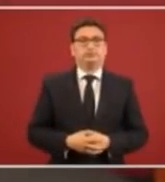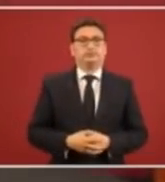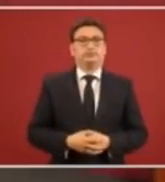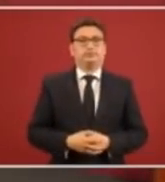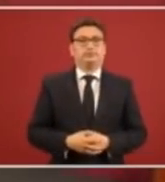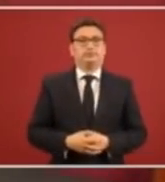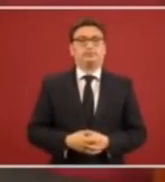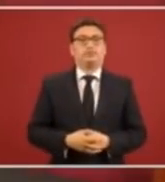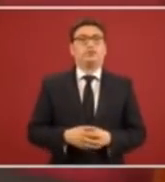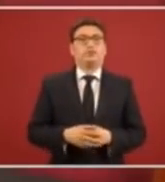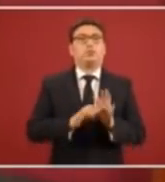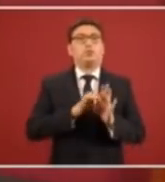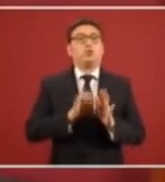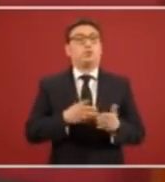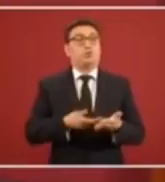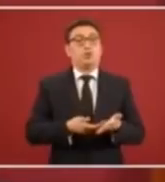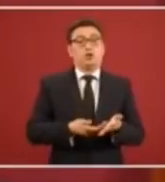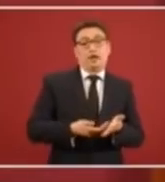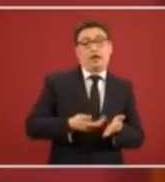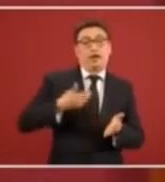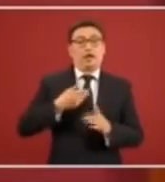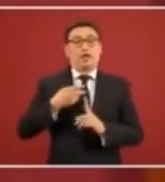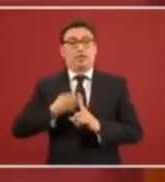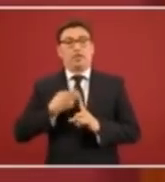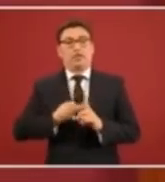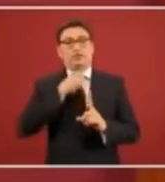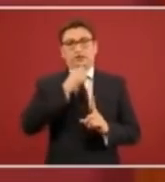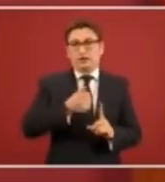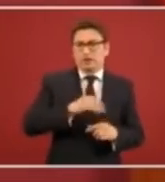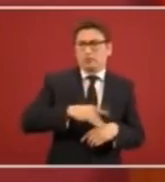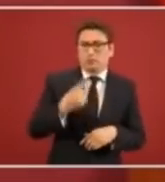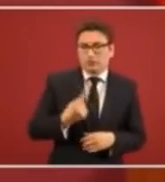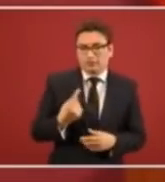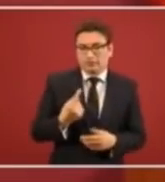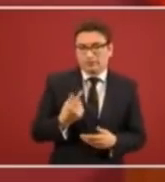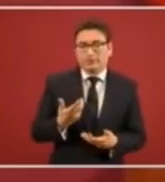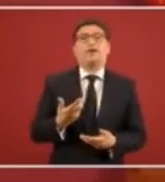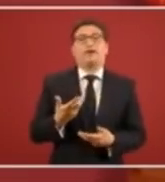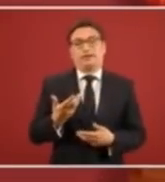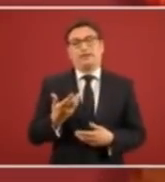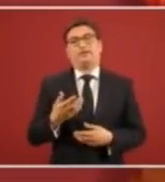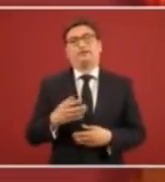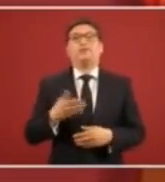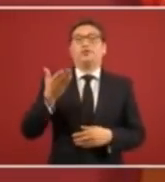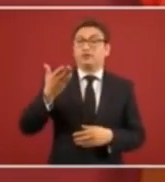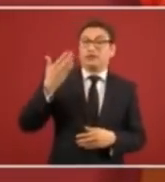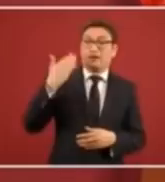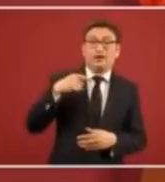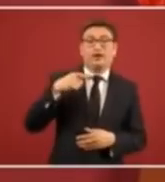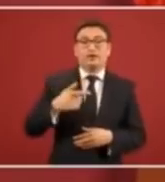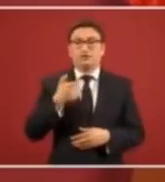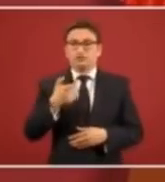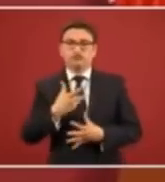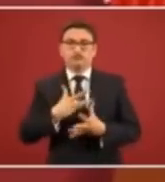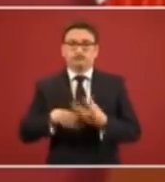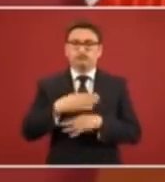¿Cómo no criticaron antes? Bueno, porque se estaba aplicando una política